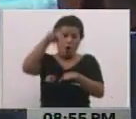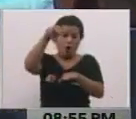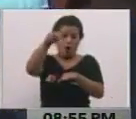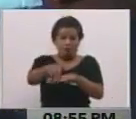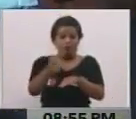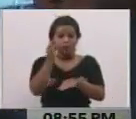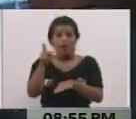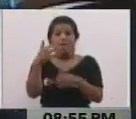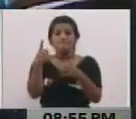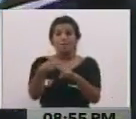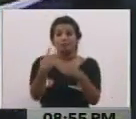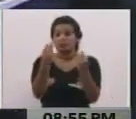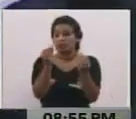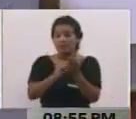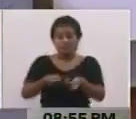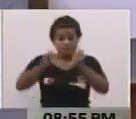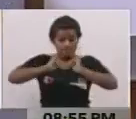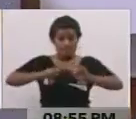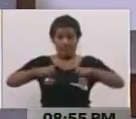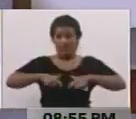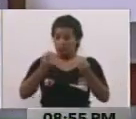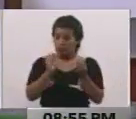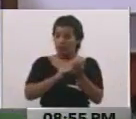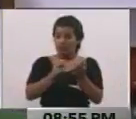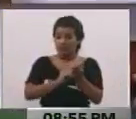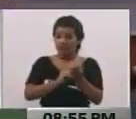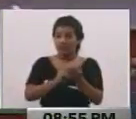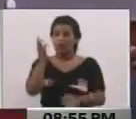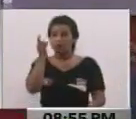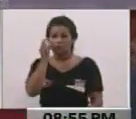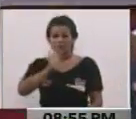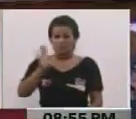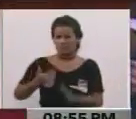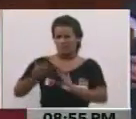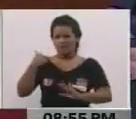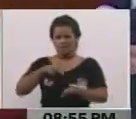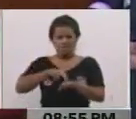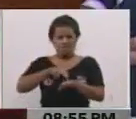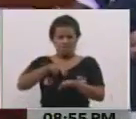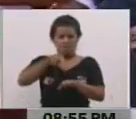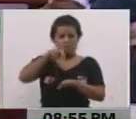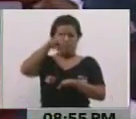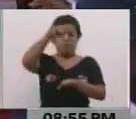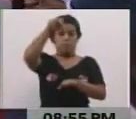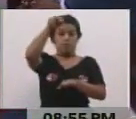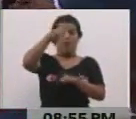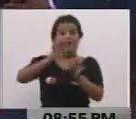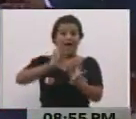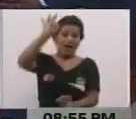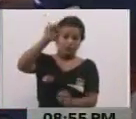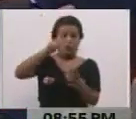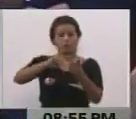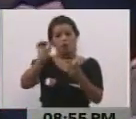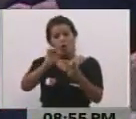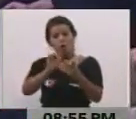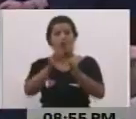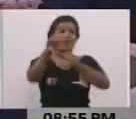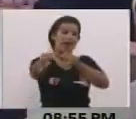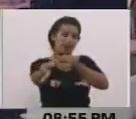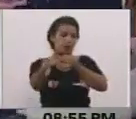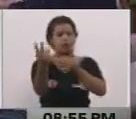medallista panamericana. Ha competido en salto alto, salto largo y triple salto con récords